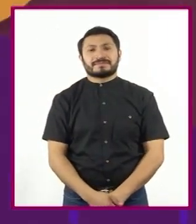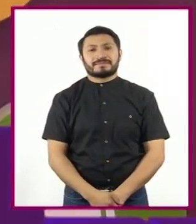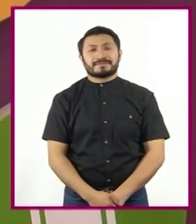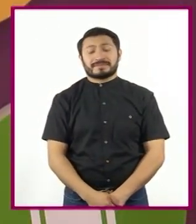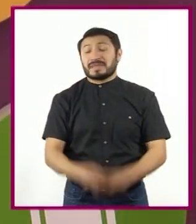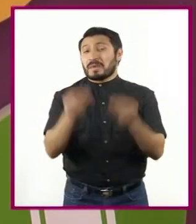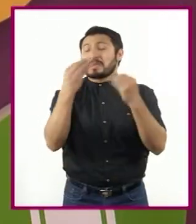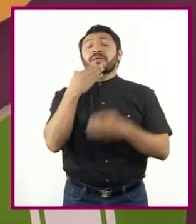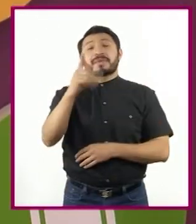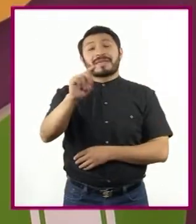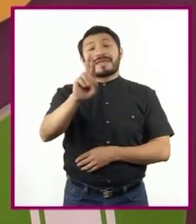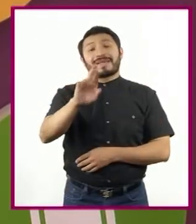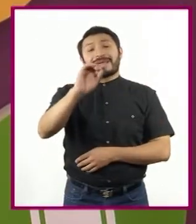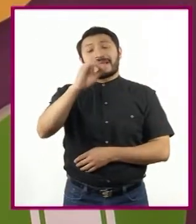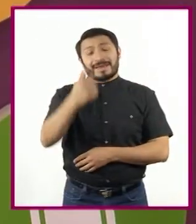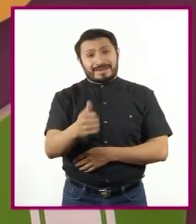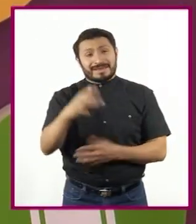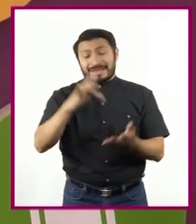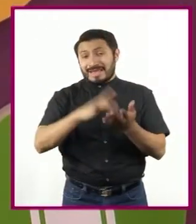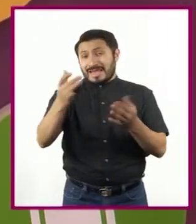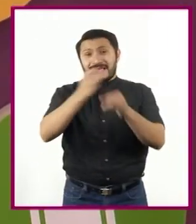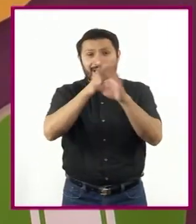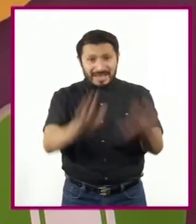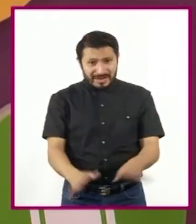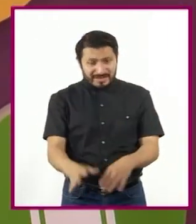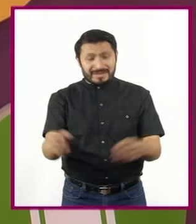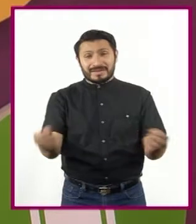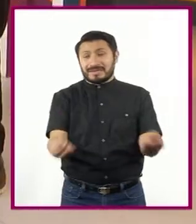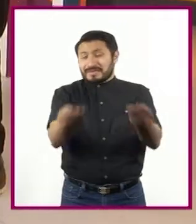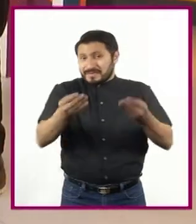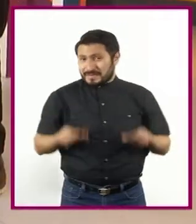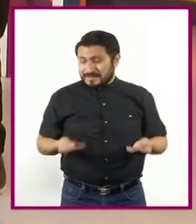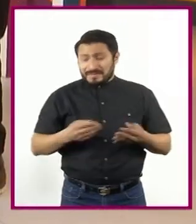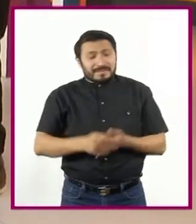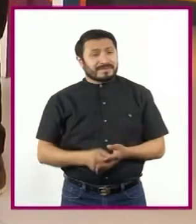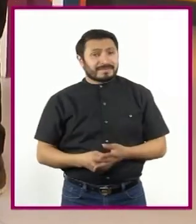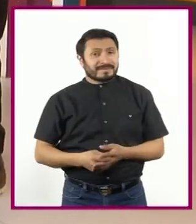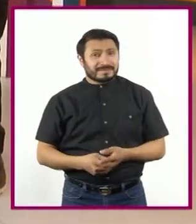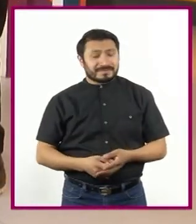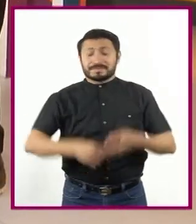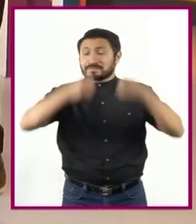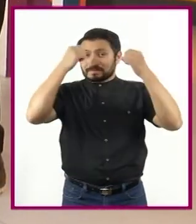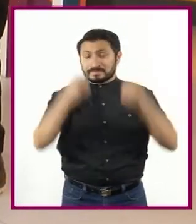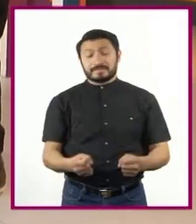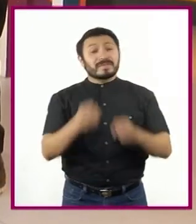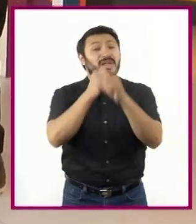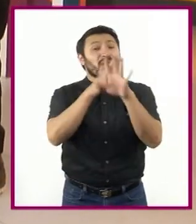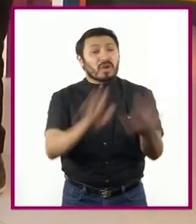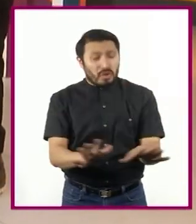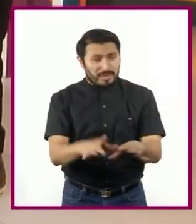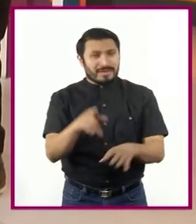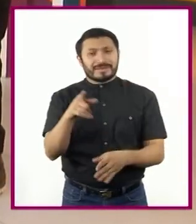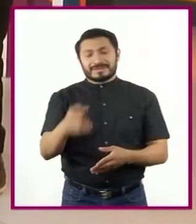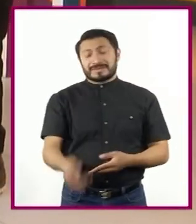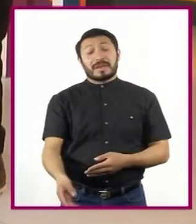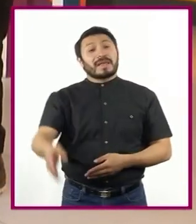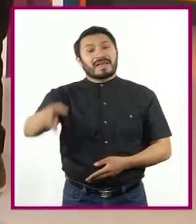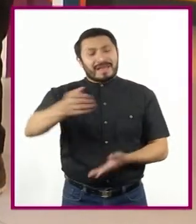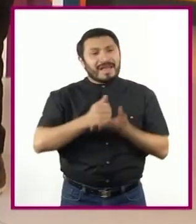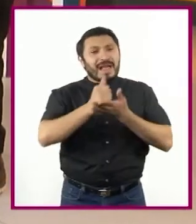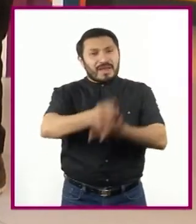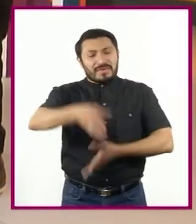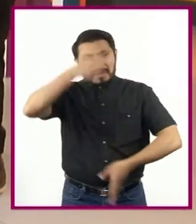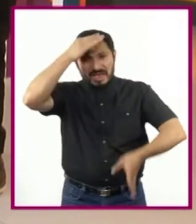Muy bien, TR06. Gracias por la información que nos brindaste. Sin duda, es información que complementa lo visto en